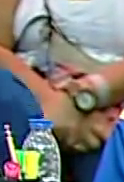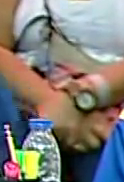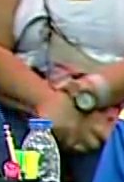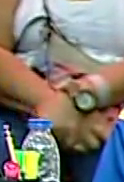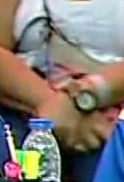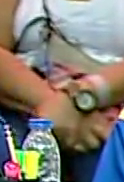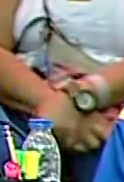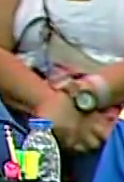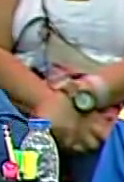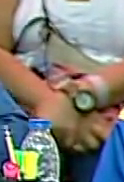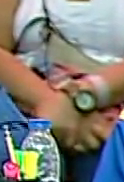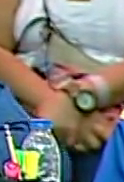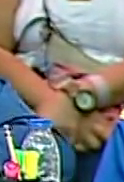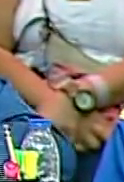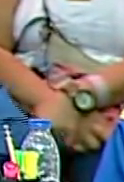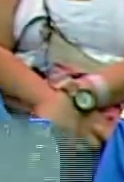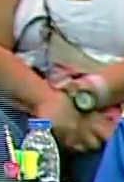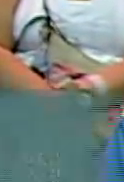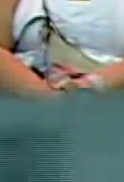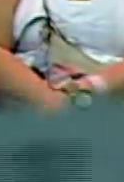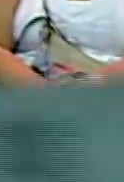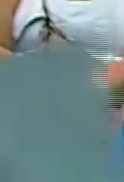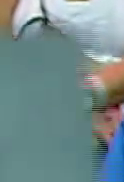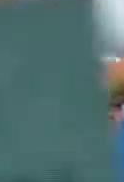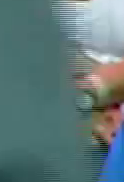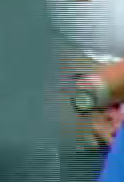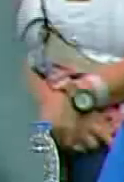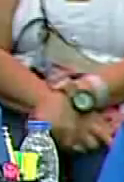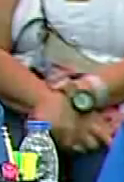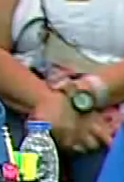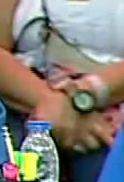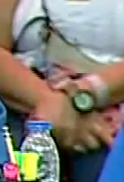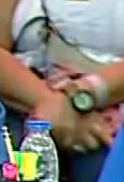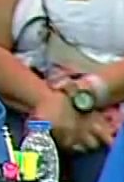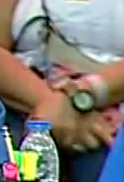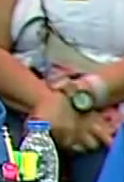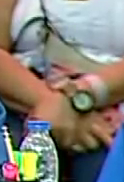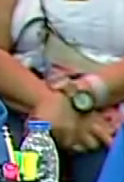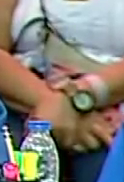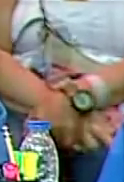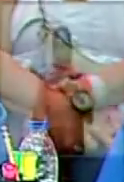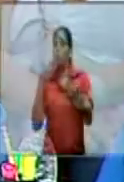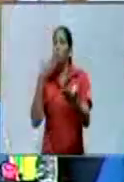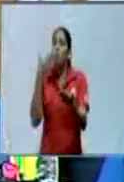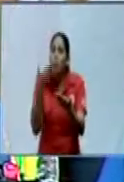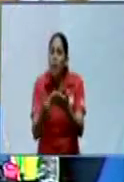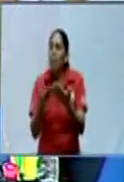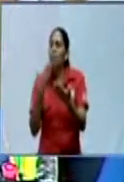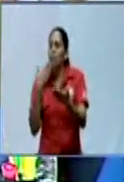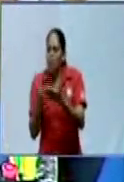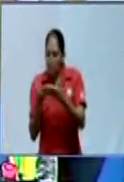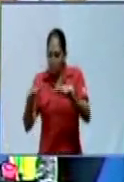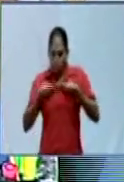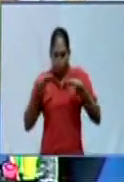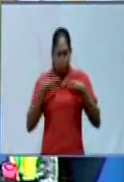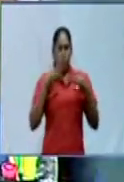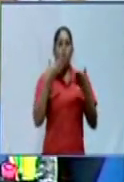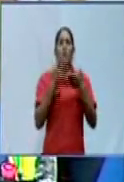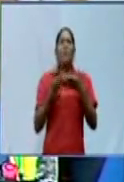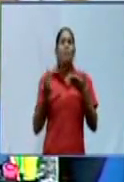televisión presentando videos, dando recomendaciones de salud, haciendo propuestas productivas para el trabajo,